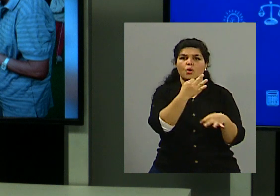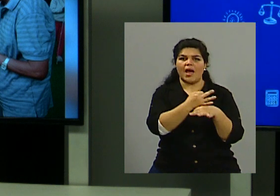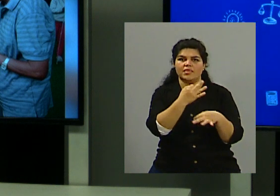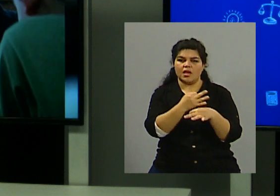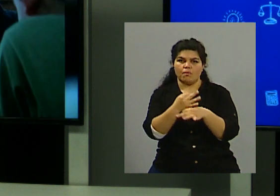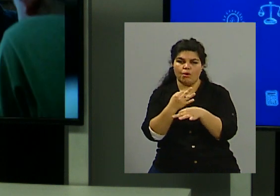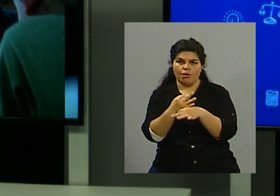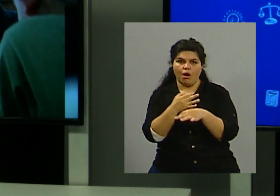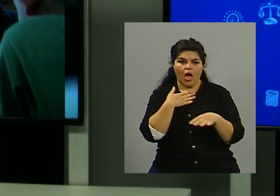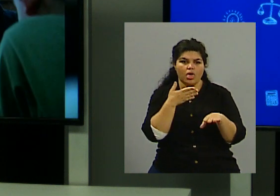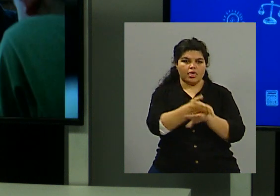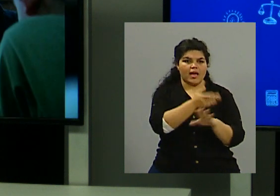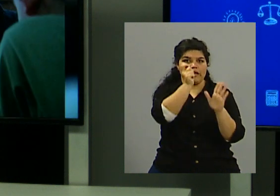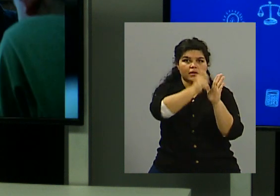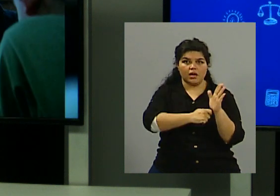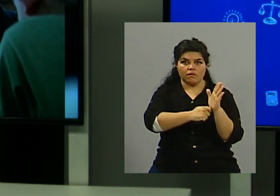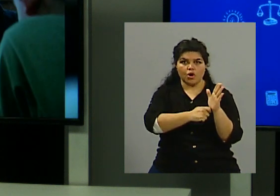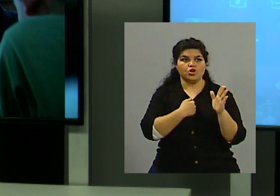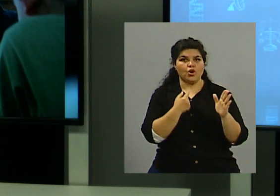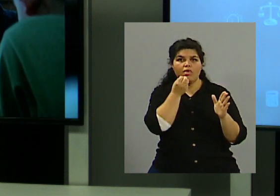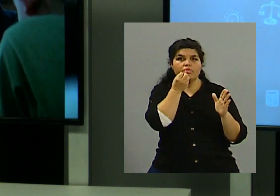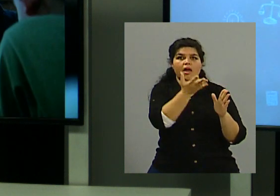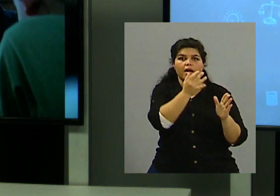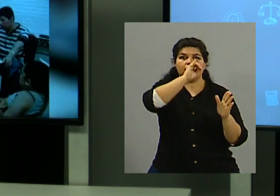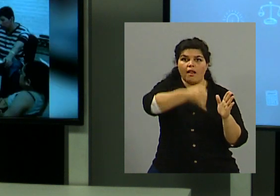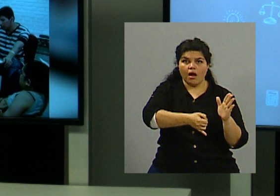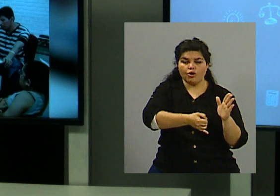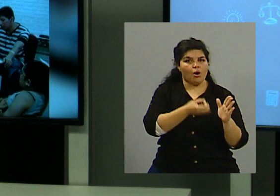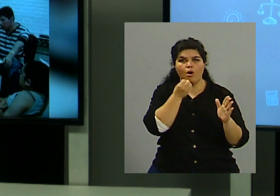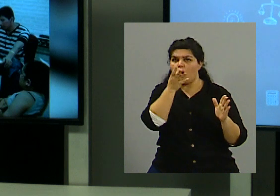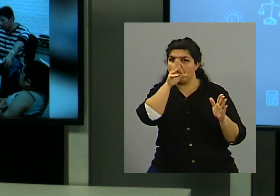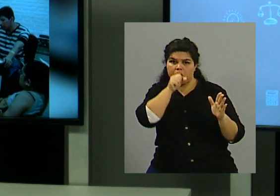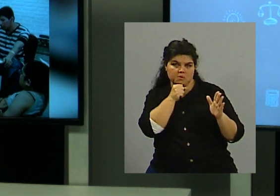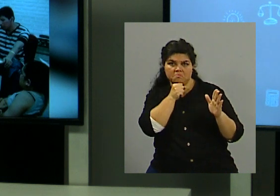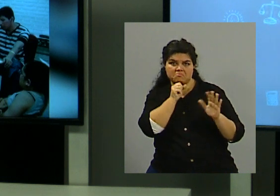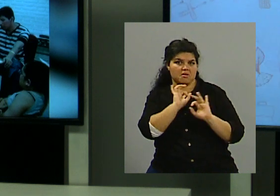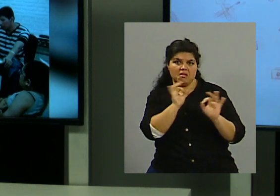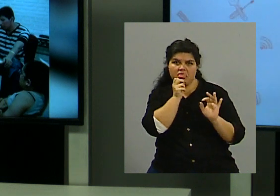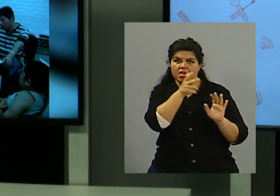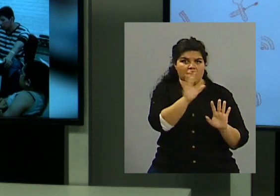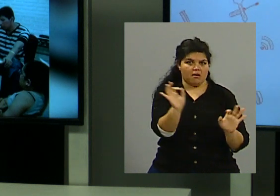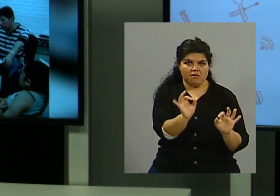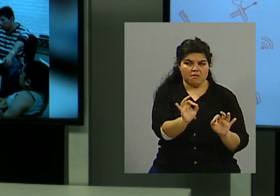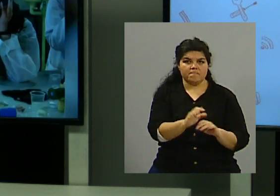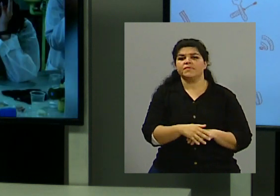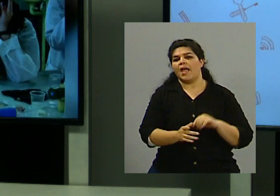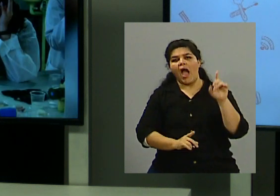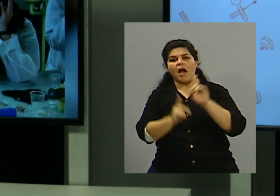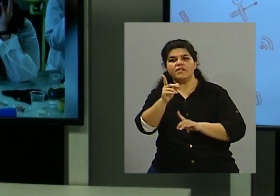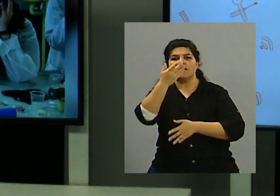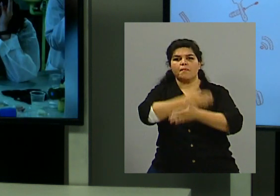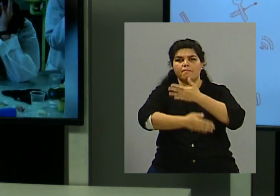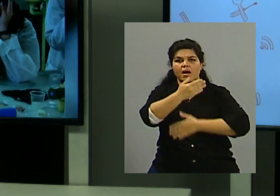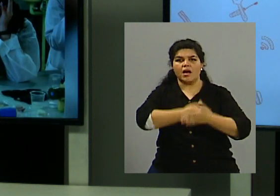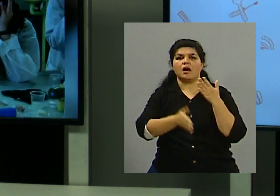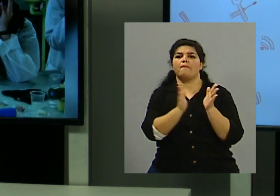lo tanto, una realidad va a ser el número que me da de aquellas personas que cuentan con el CUD, con el Certificado